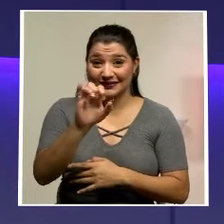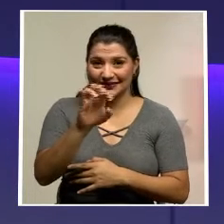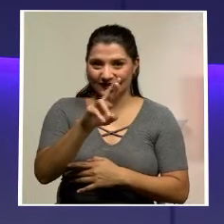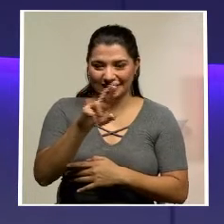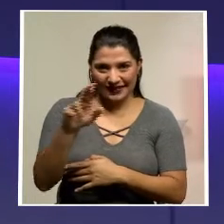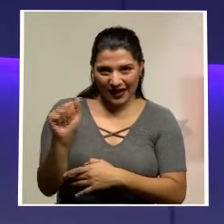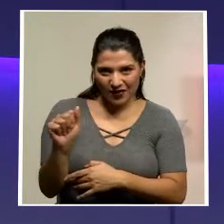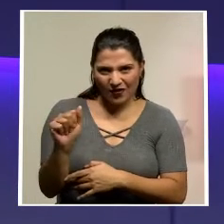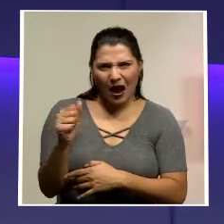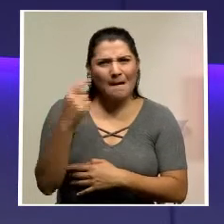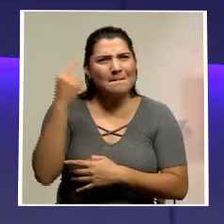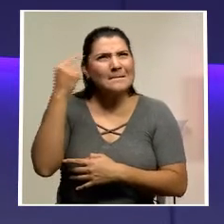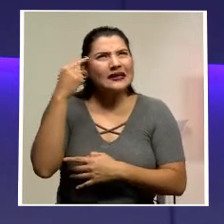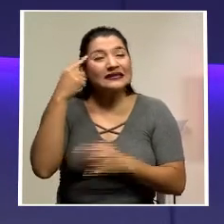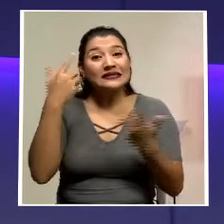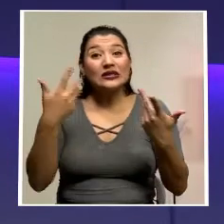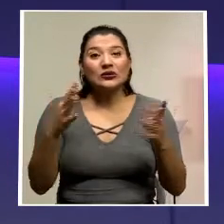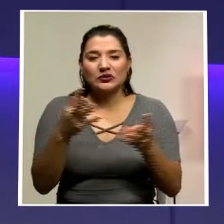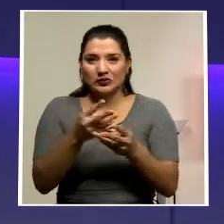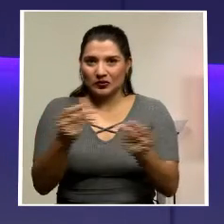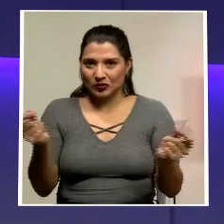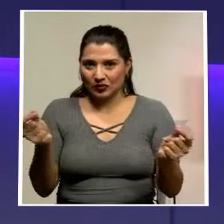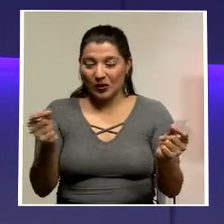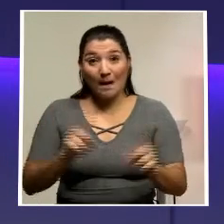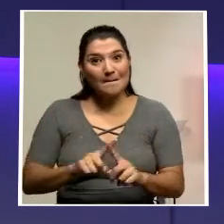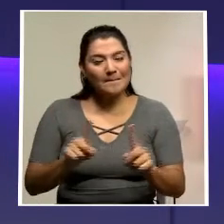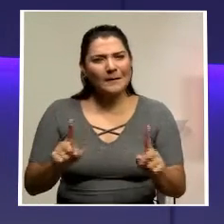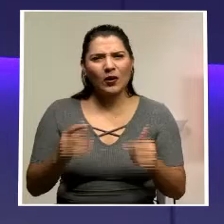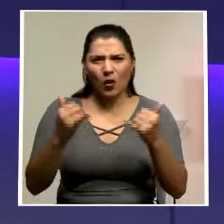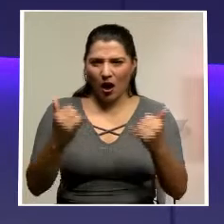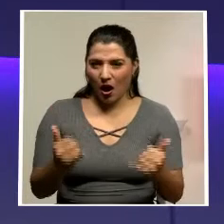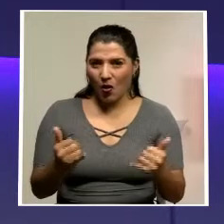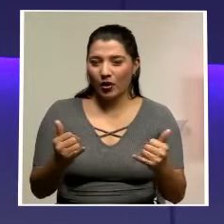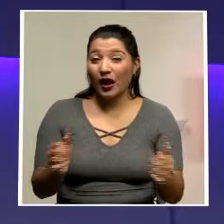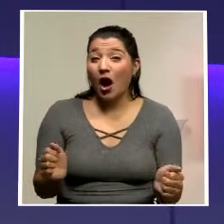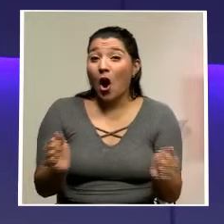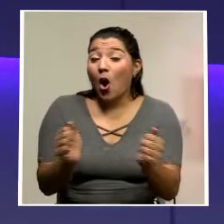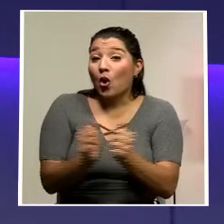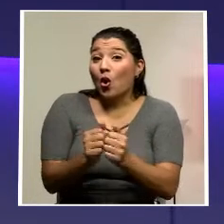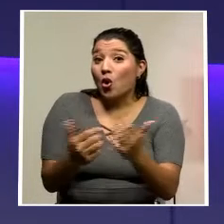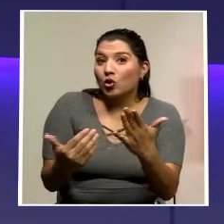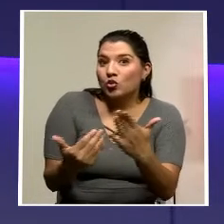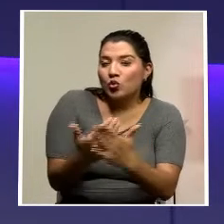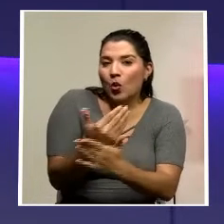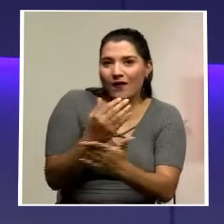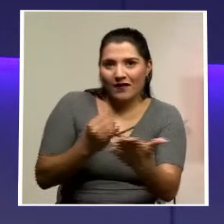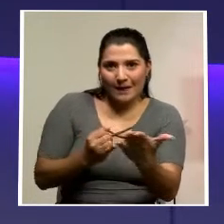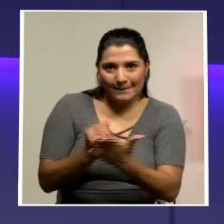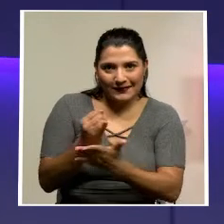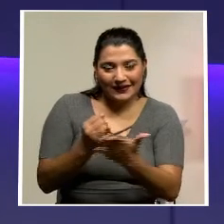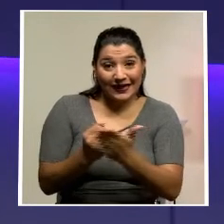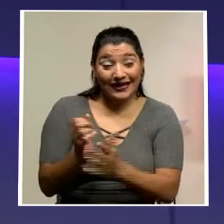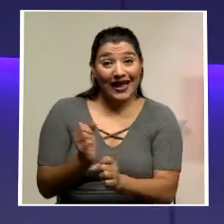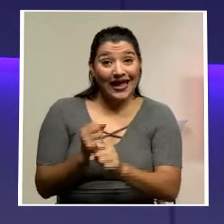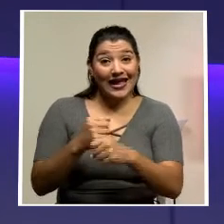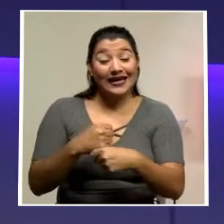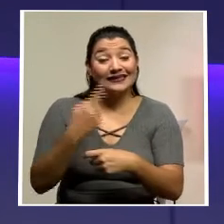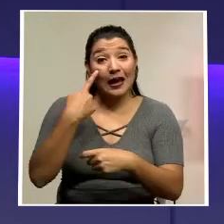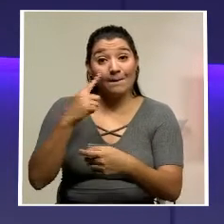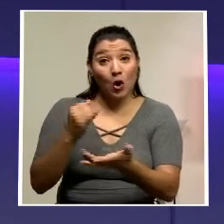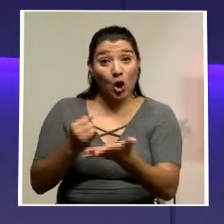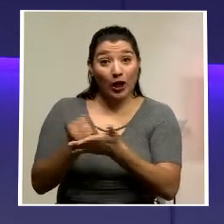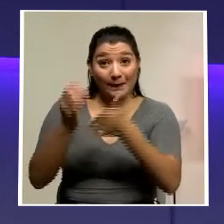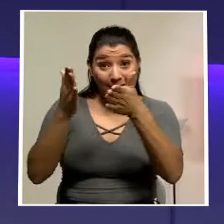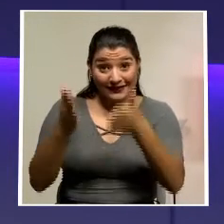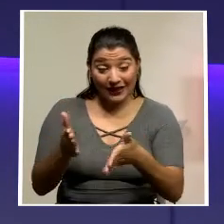consideró extinto, pero ahora, con unos novedosos estudios realizados por investigadores